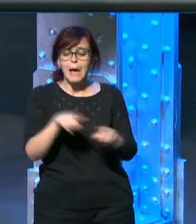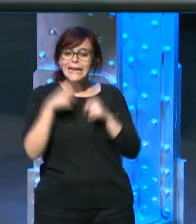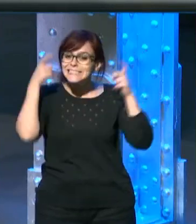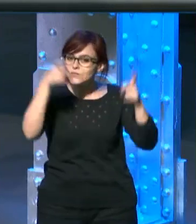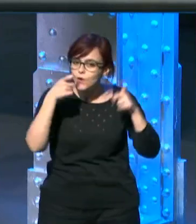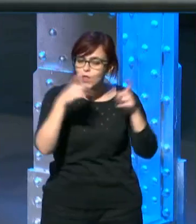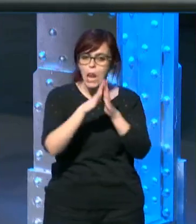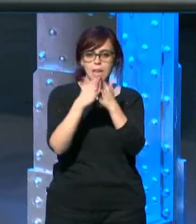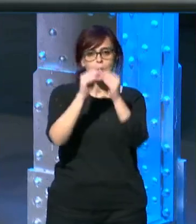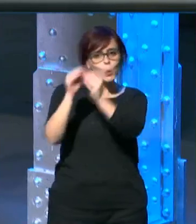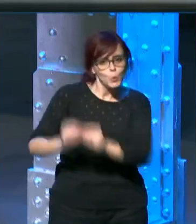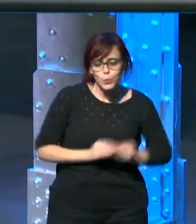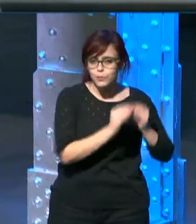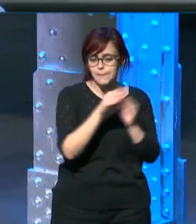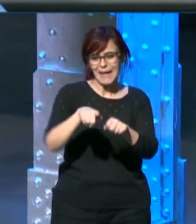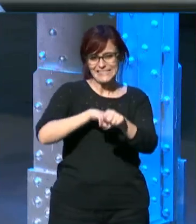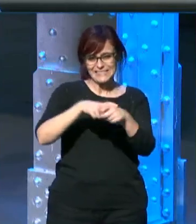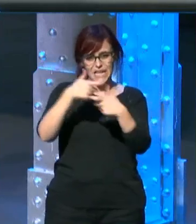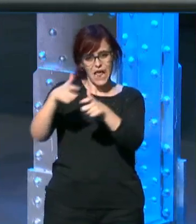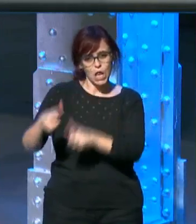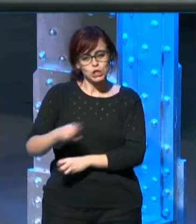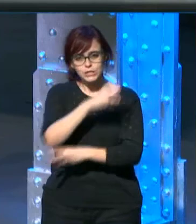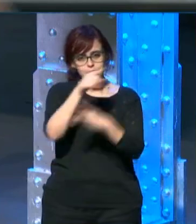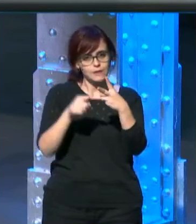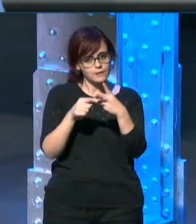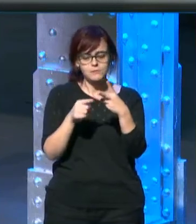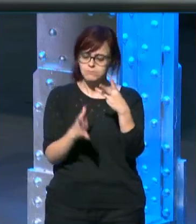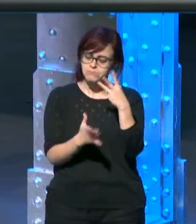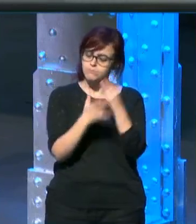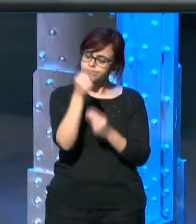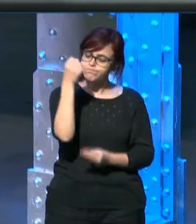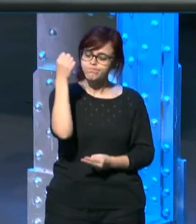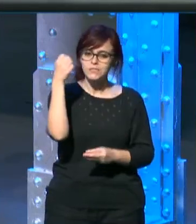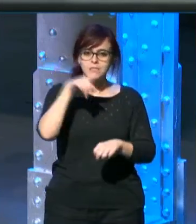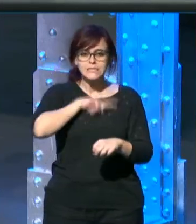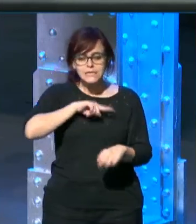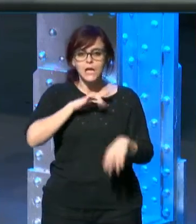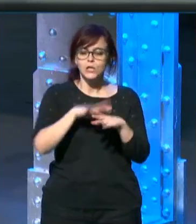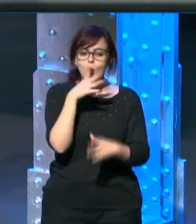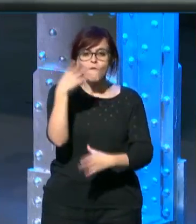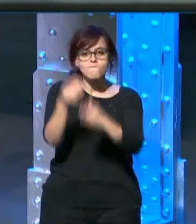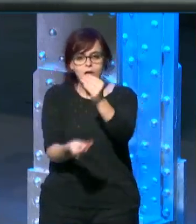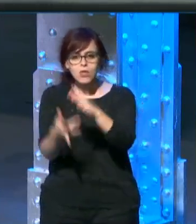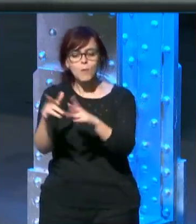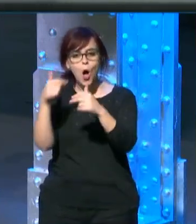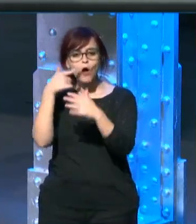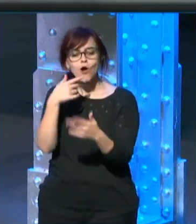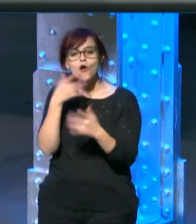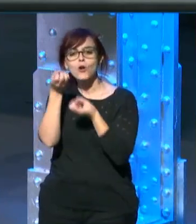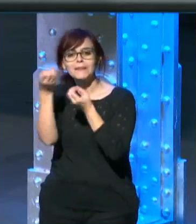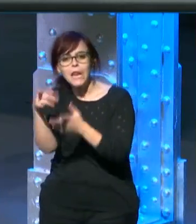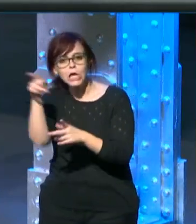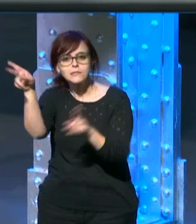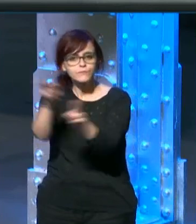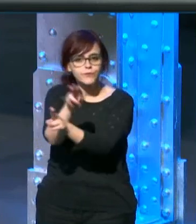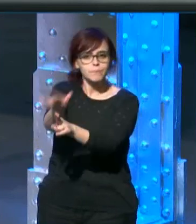tenga coherencia y homogeneidad. Lo hemos revisado mutuamente, nos hemos puesto muchas faltas y muchos comentarios, los hemos rechazado y ese